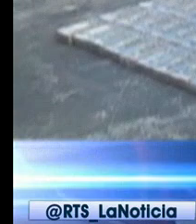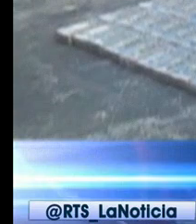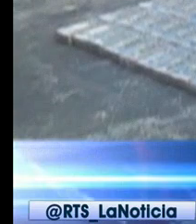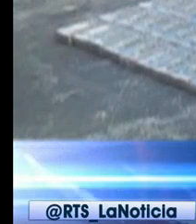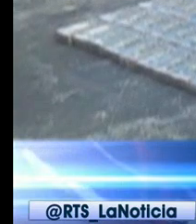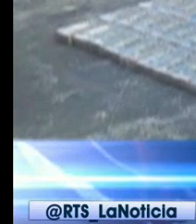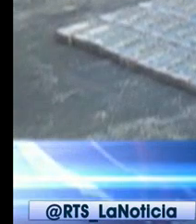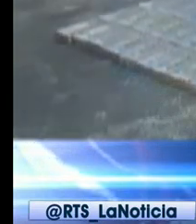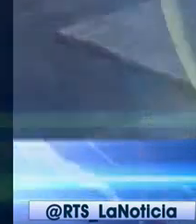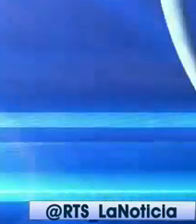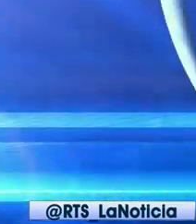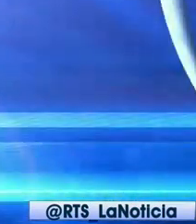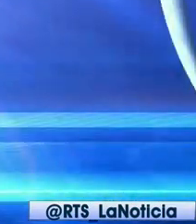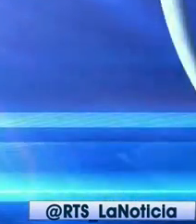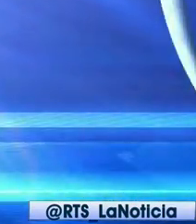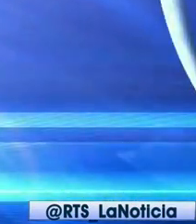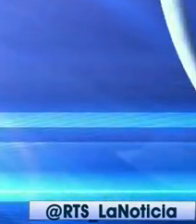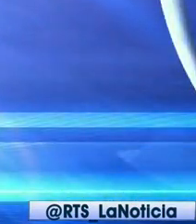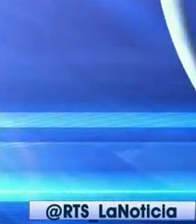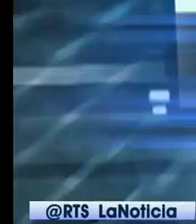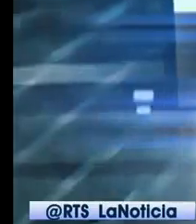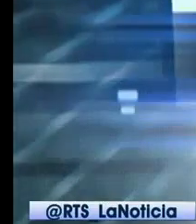detenidas.